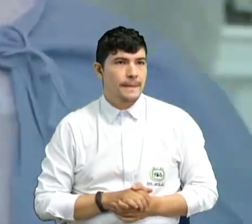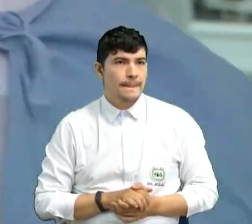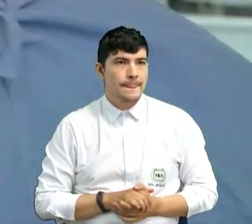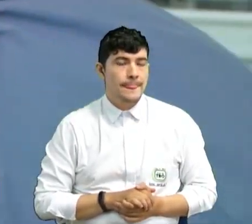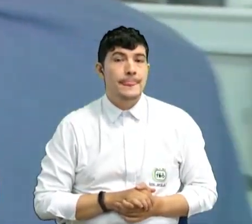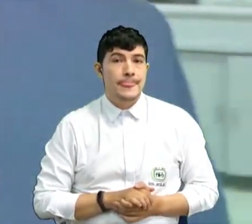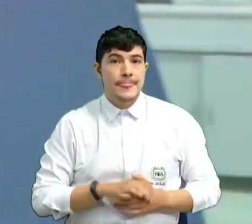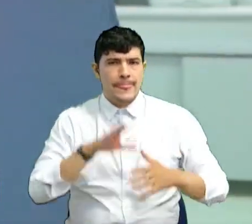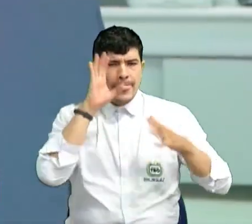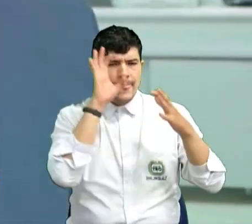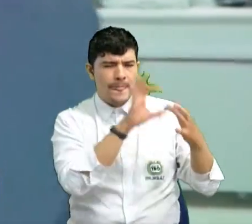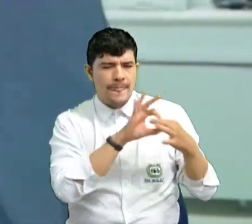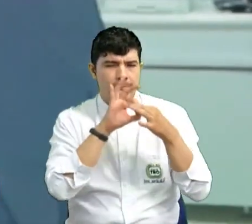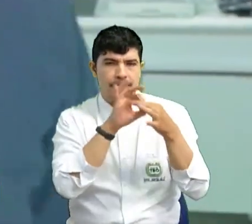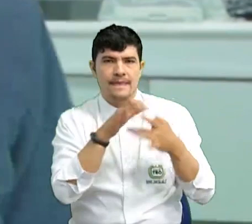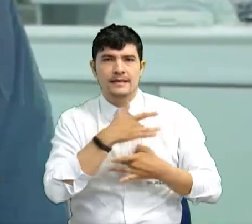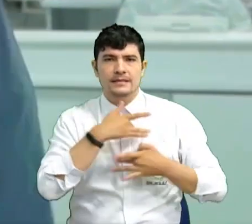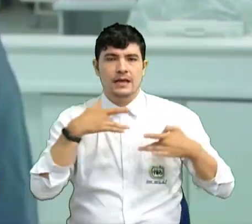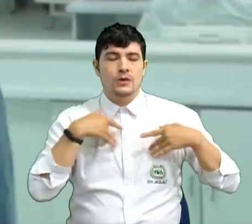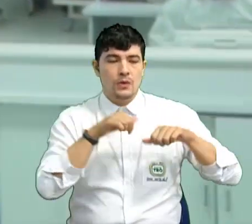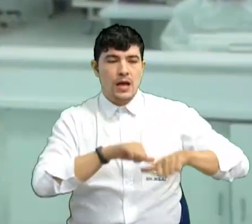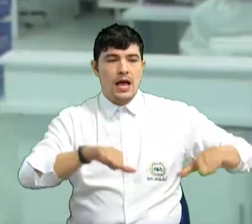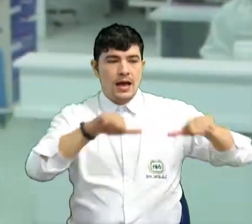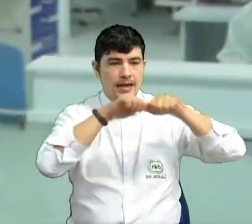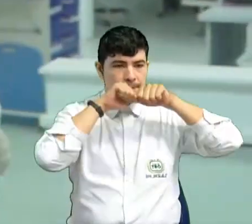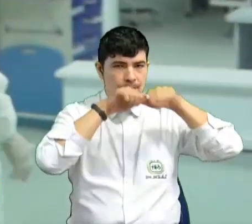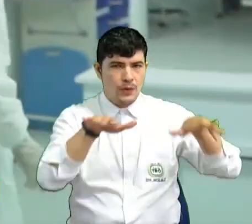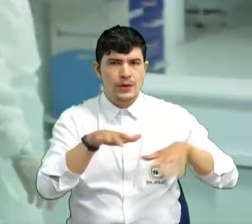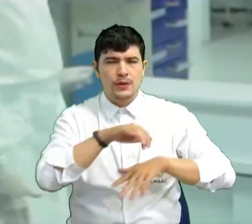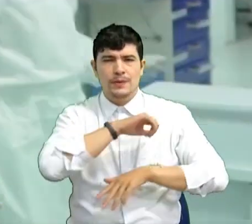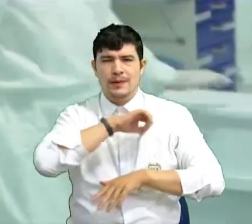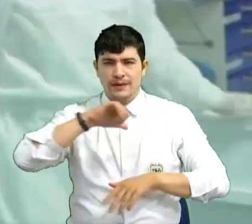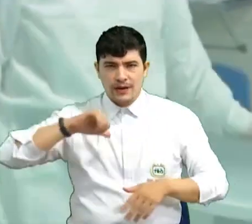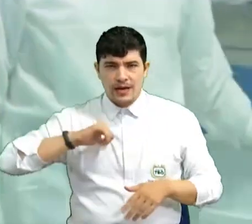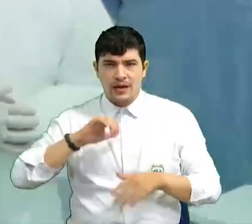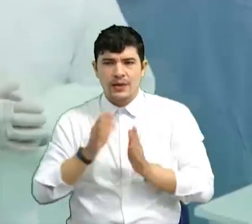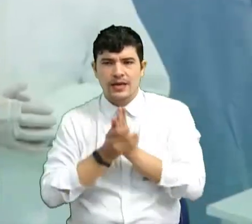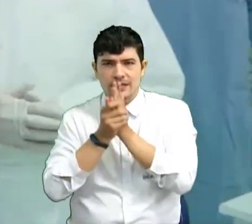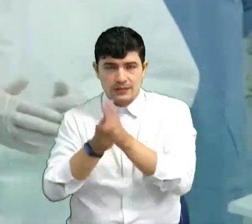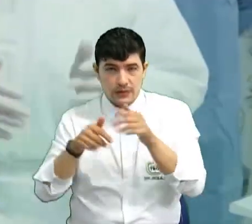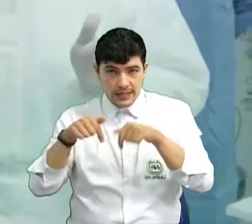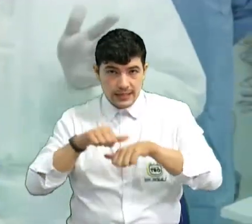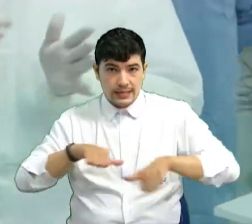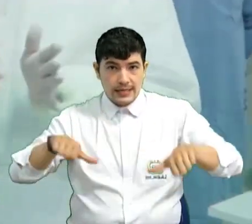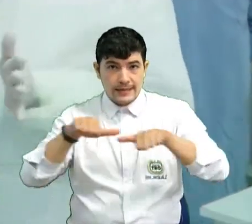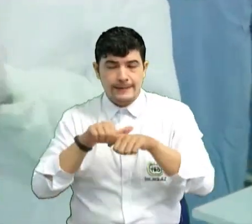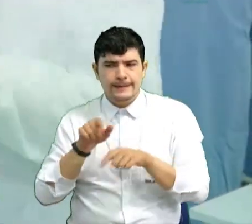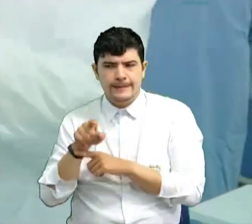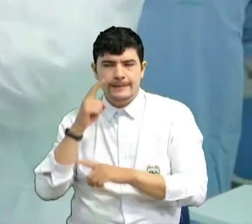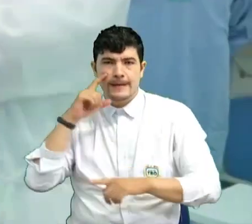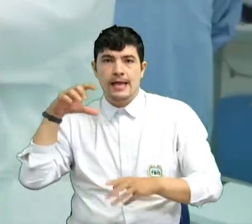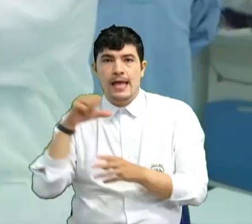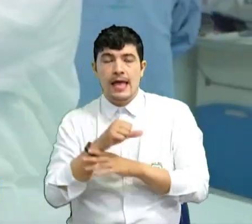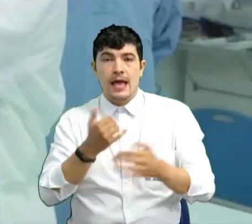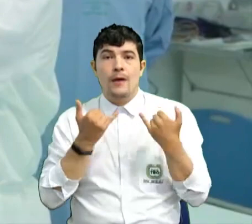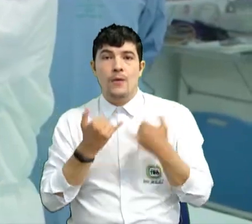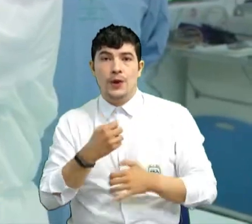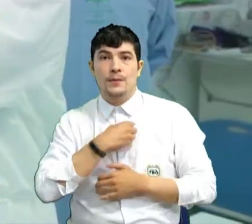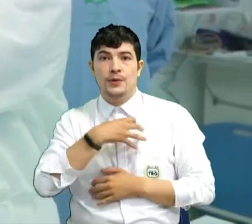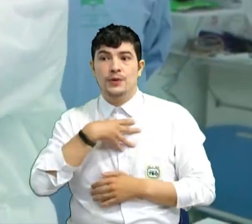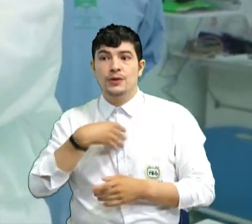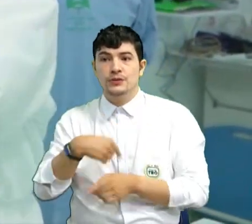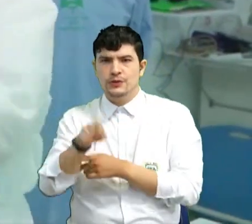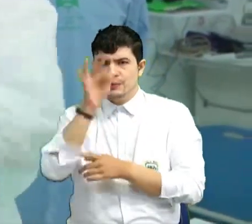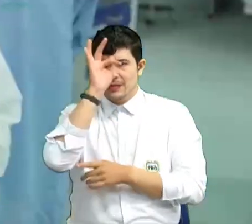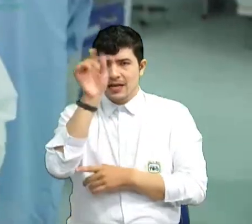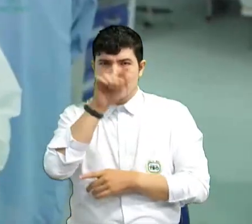La articulación en salud del sector público y privado y el respaldo y la gestión a nivel local y departamental se logró que en esta oportunidad la Clínica